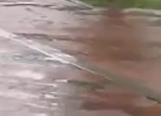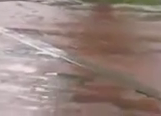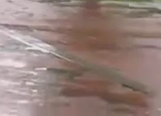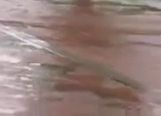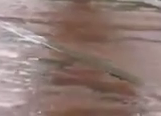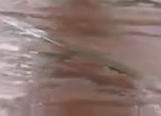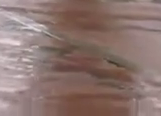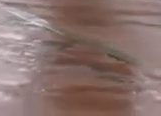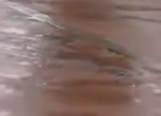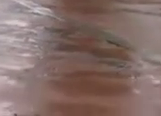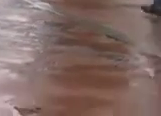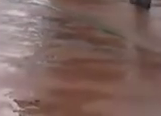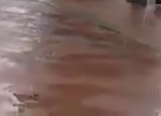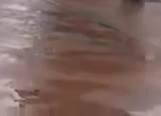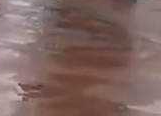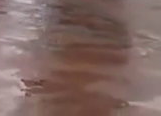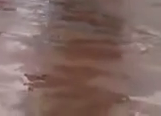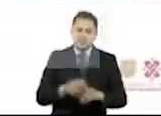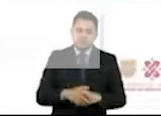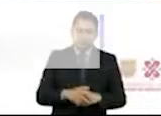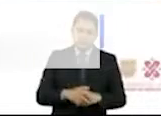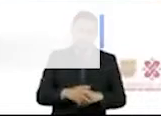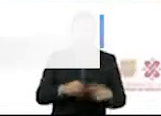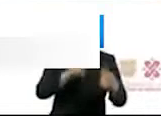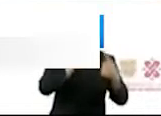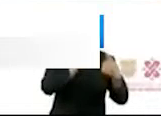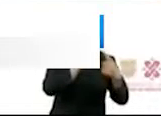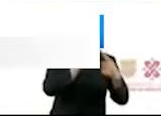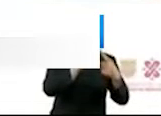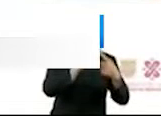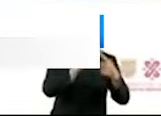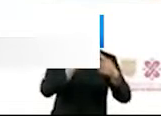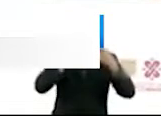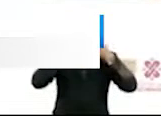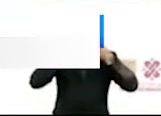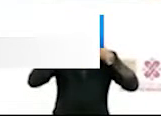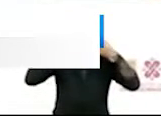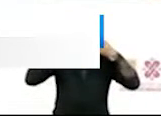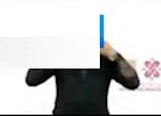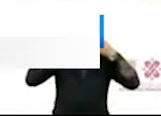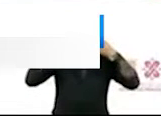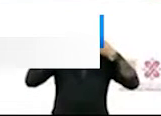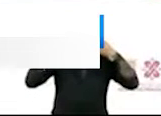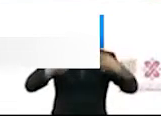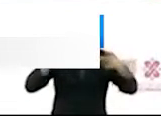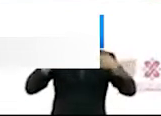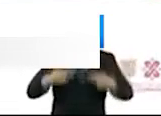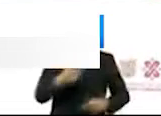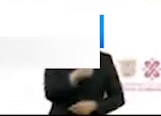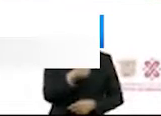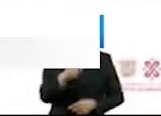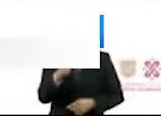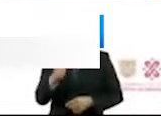se determinó tras un acuerdo del Consejo de Salud. 1. Se considera el uso voluntario de cubrebocas en espacios abiertos,